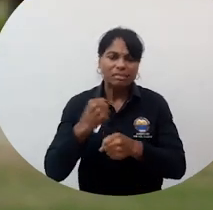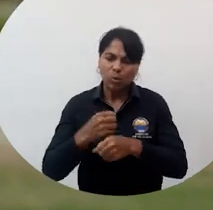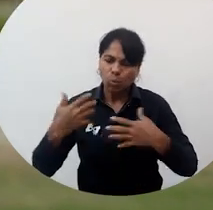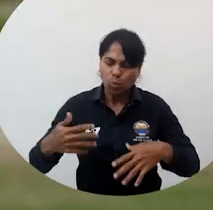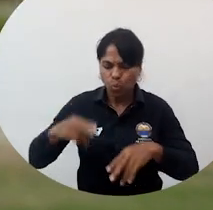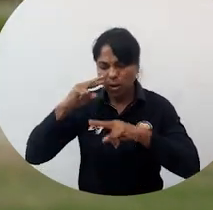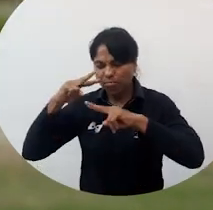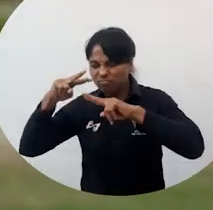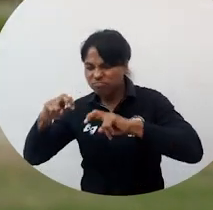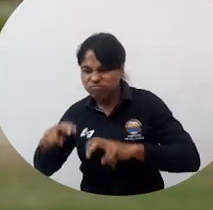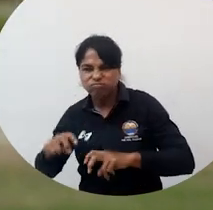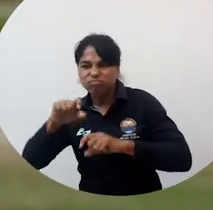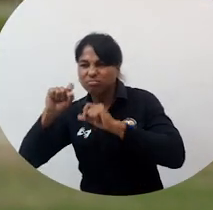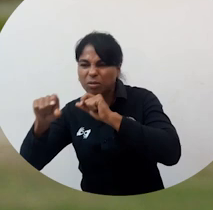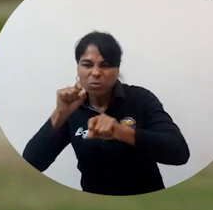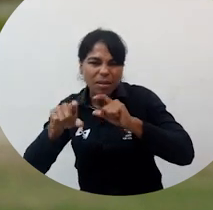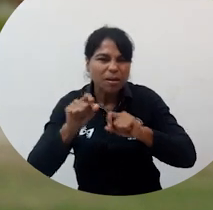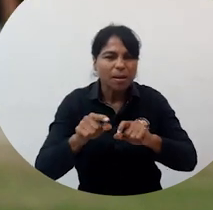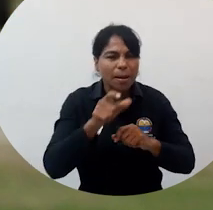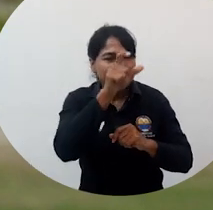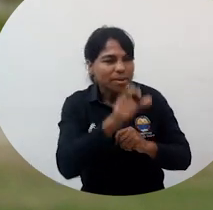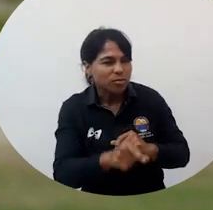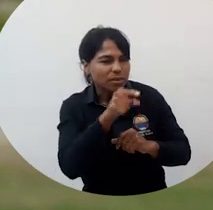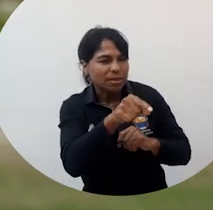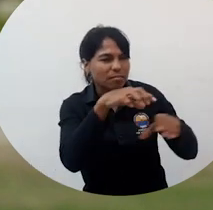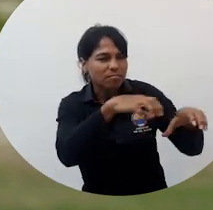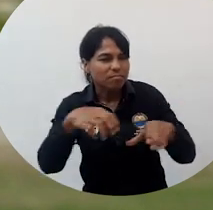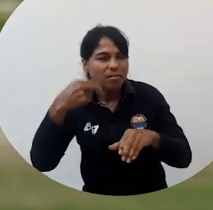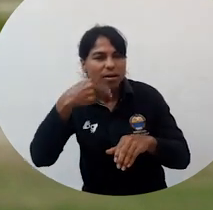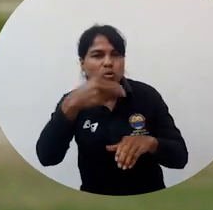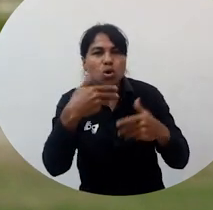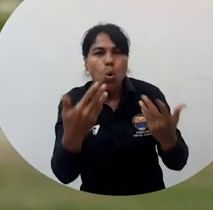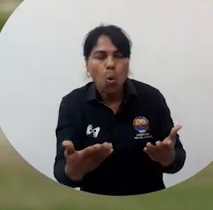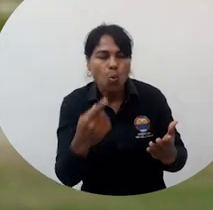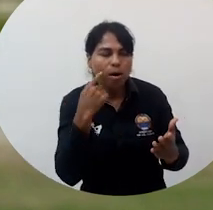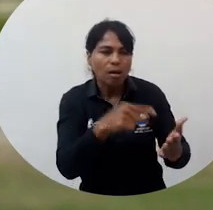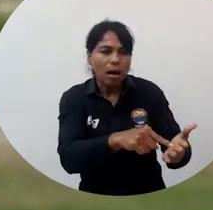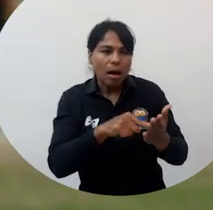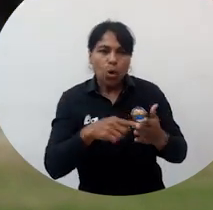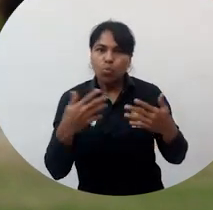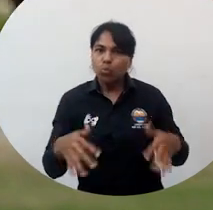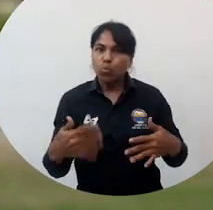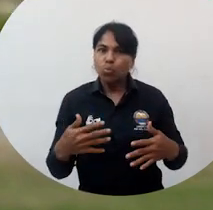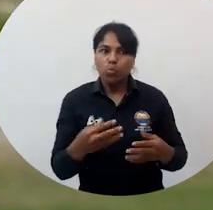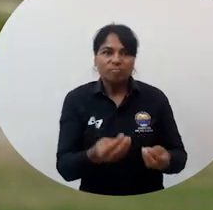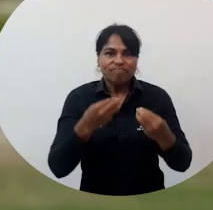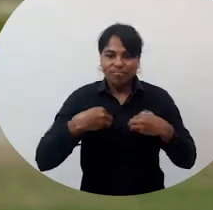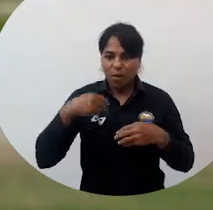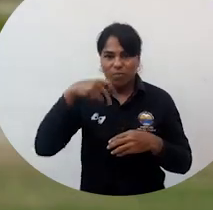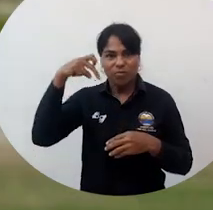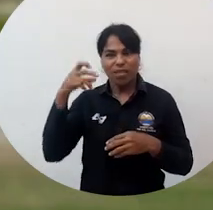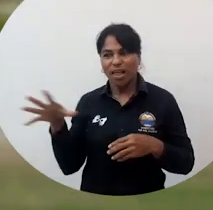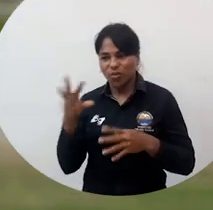de investigación, de acercarse al personaje, creo que ha sido de una riqueza profesional muy